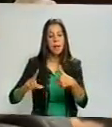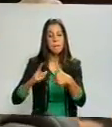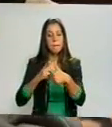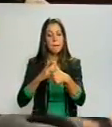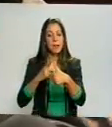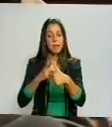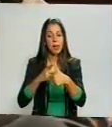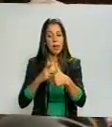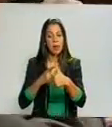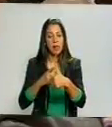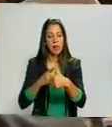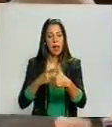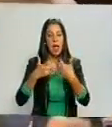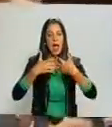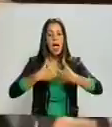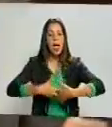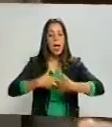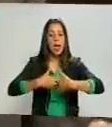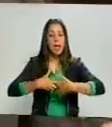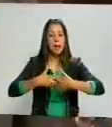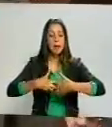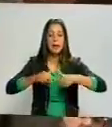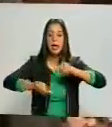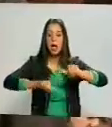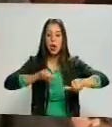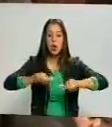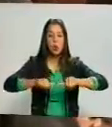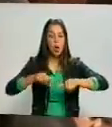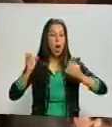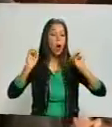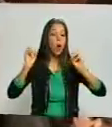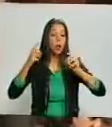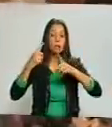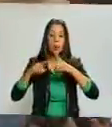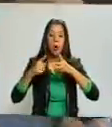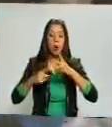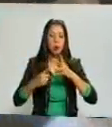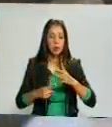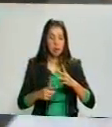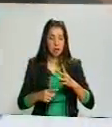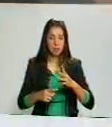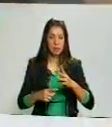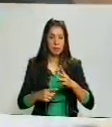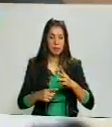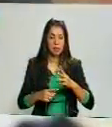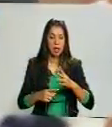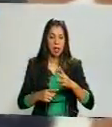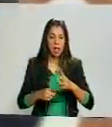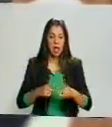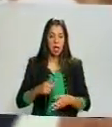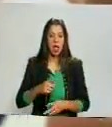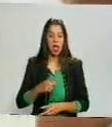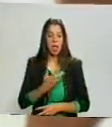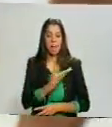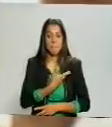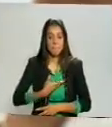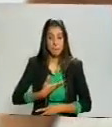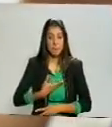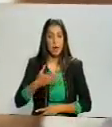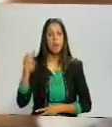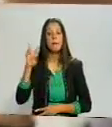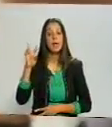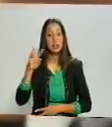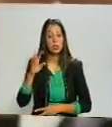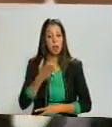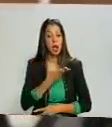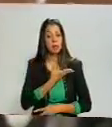lugar, las empresas, corporaciones, etcétera, que son totalmente propiedad de la República Bolivariana